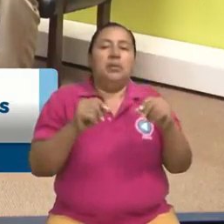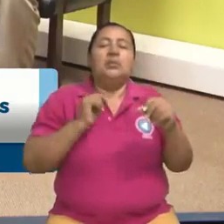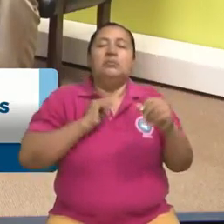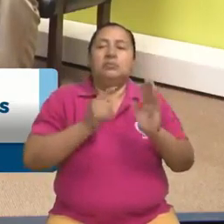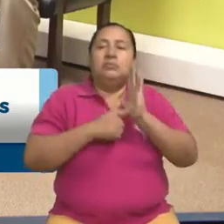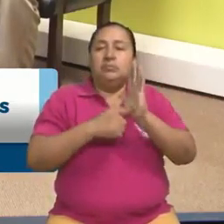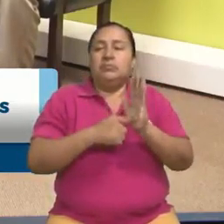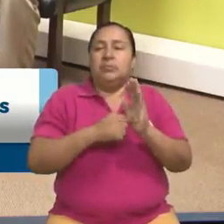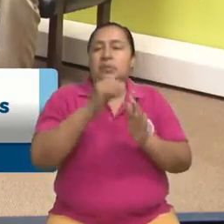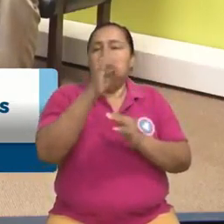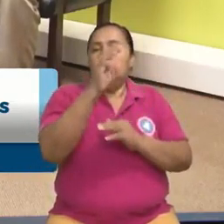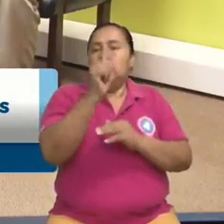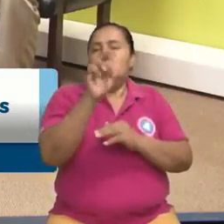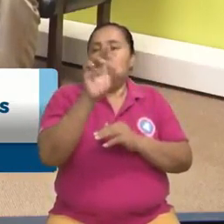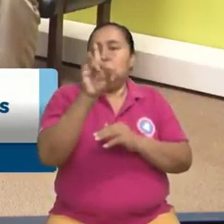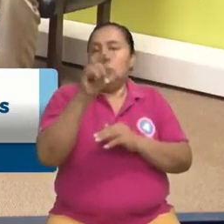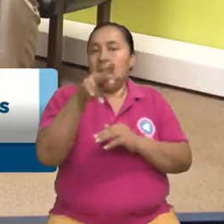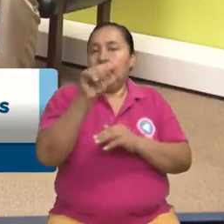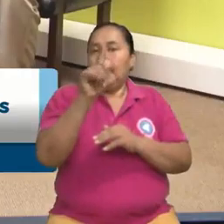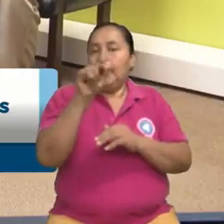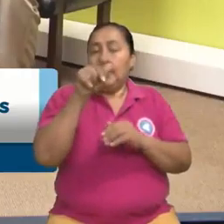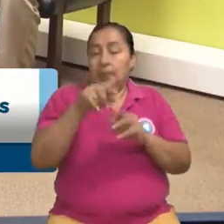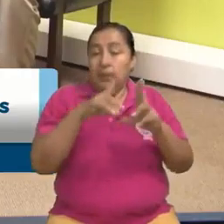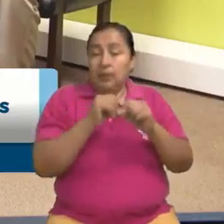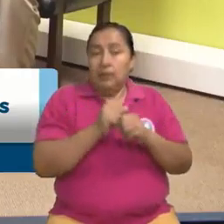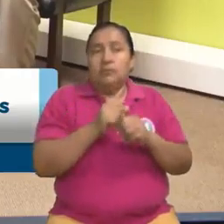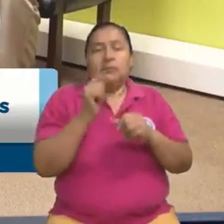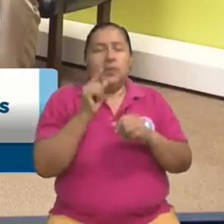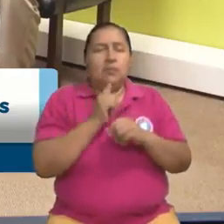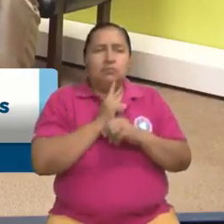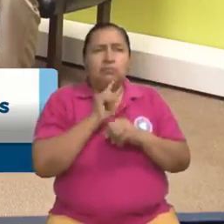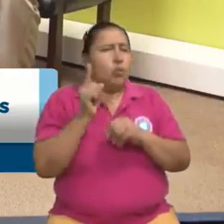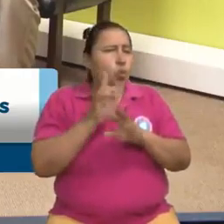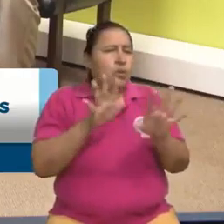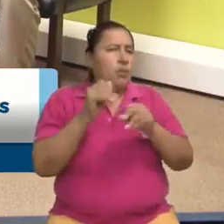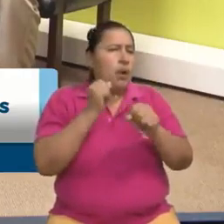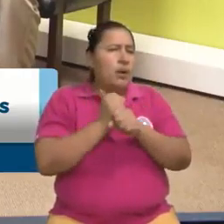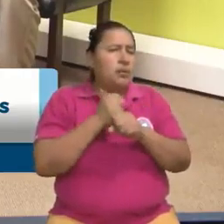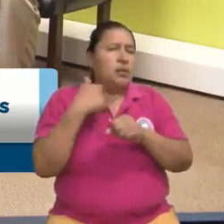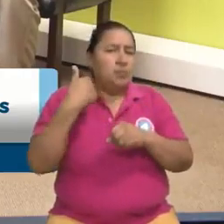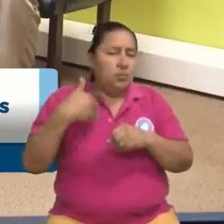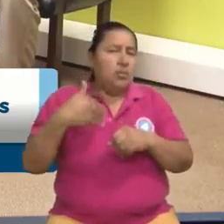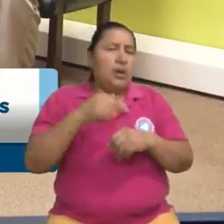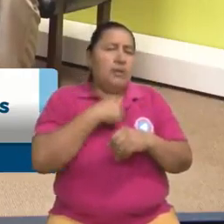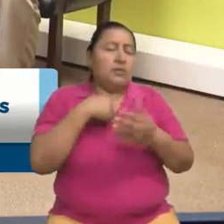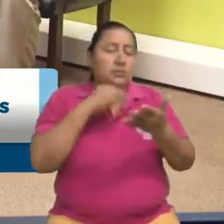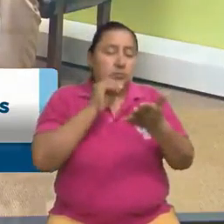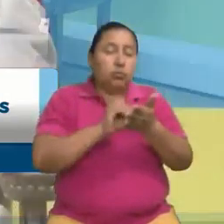la cardiopatía congénita en Nicaragua, doctor? La verdad es que en estos últimos años hemos avanzado mucho en el registro.